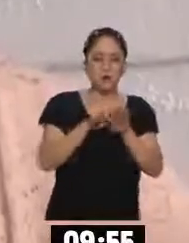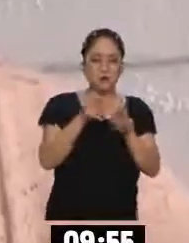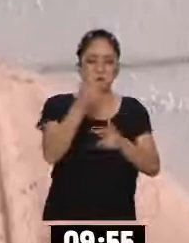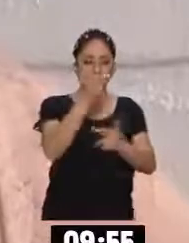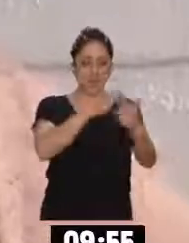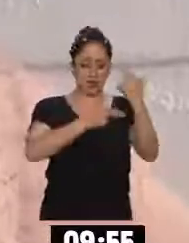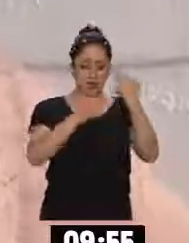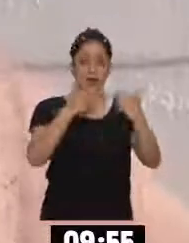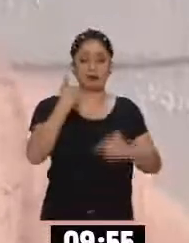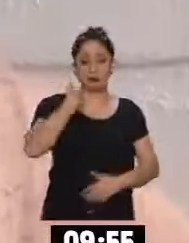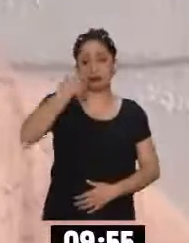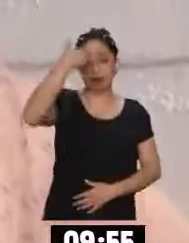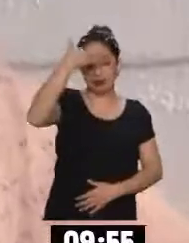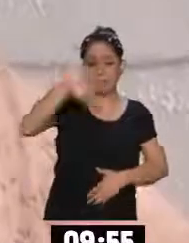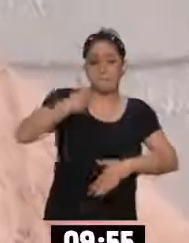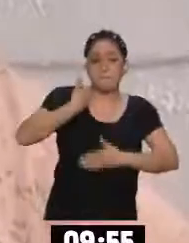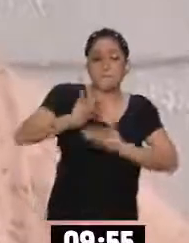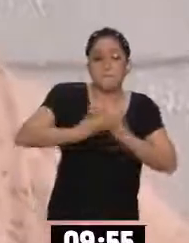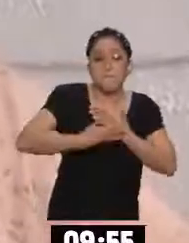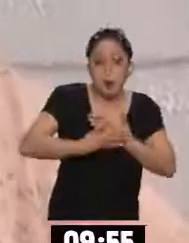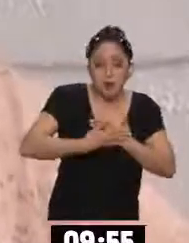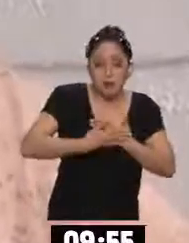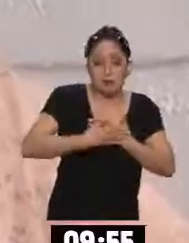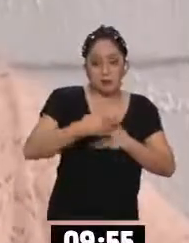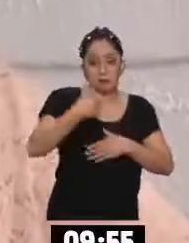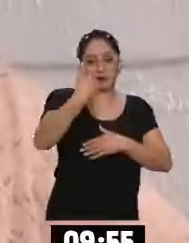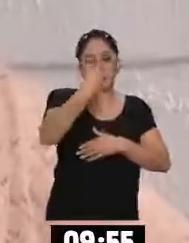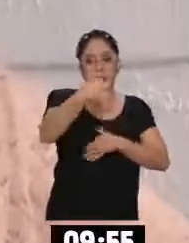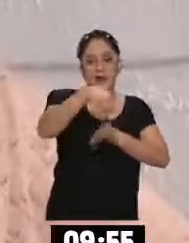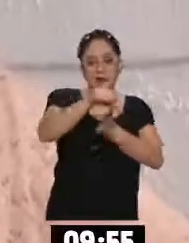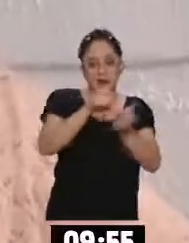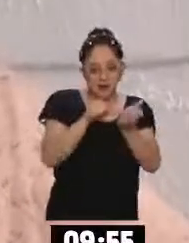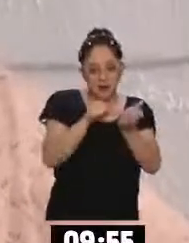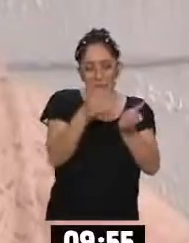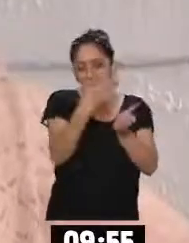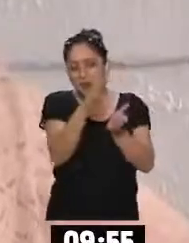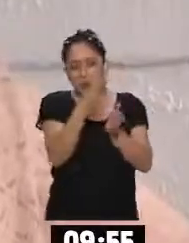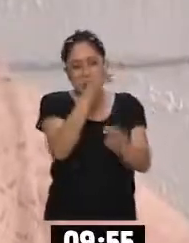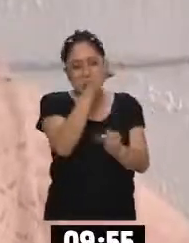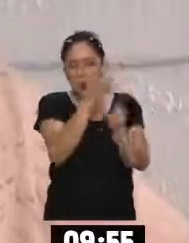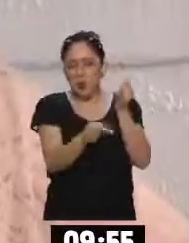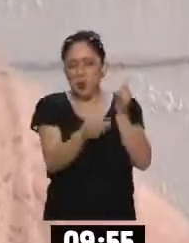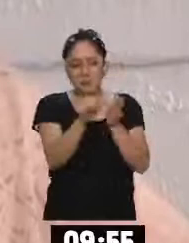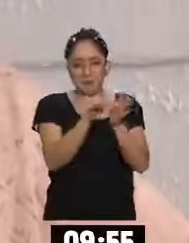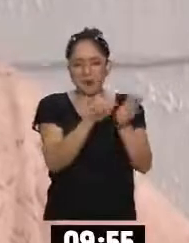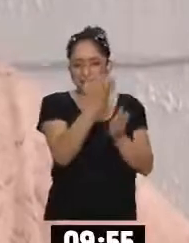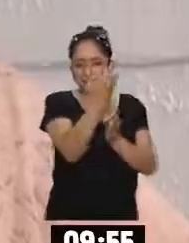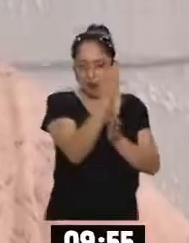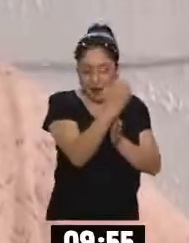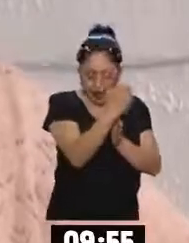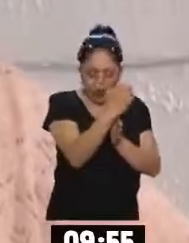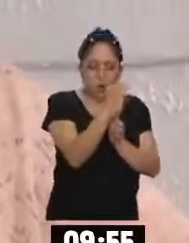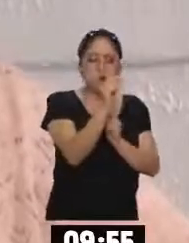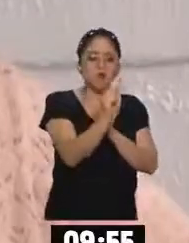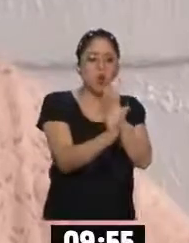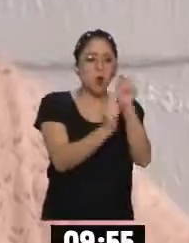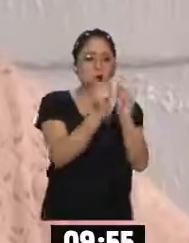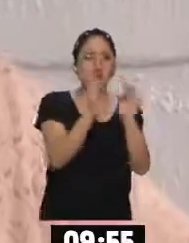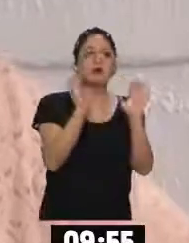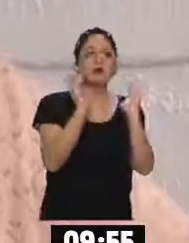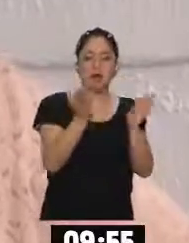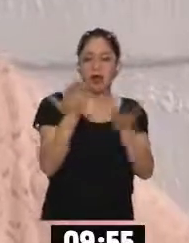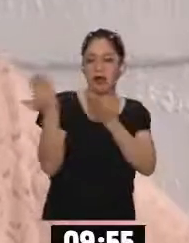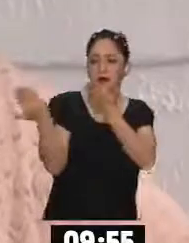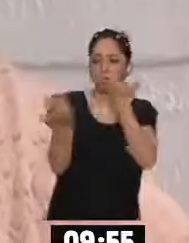confianza de que el siguiente semestre, a finales de enero, empecemos en un formato mucho más constante y presencial. Y por supuesto creo que las